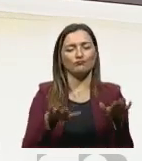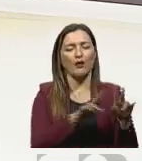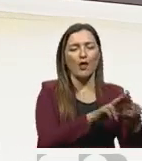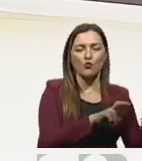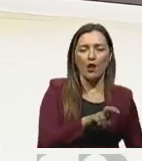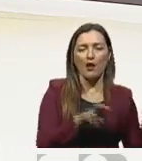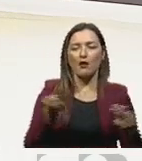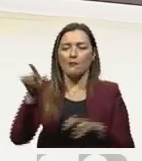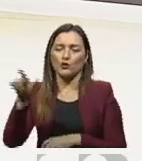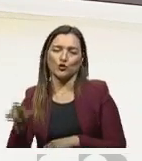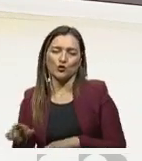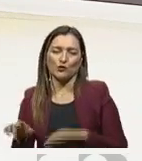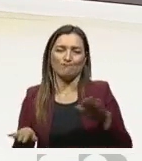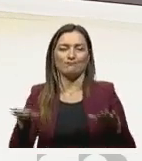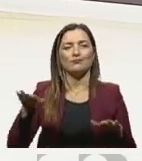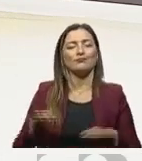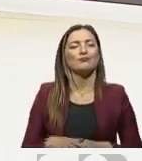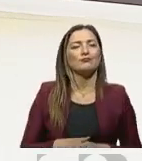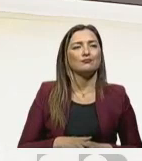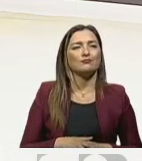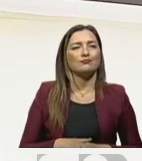la naturaleza y el ser humano